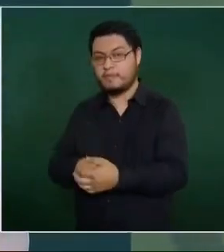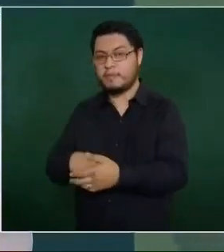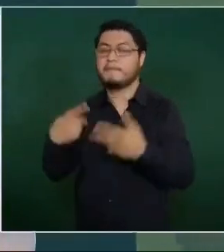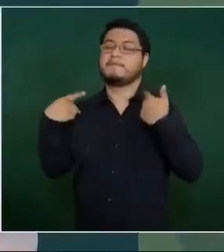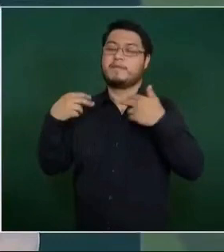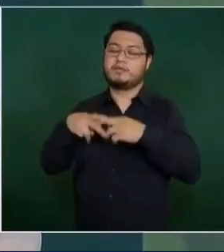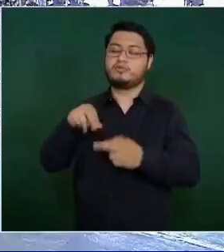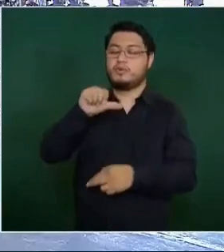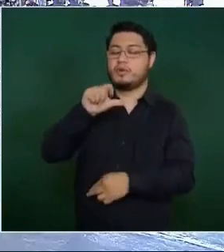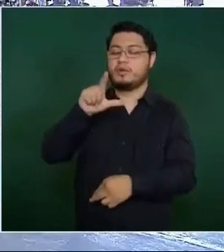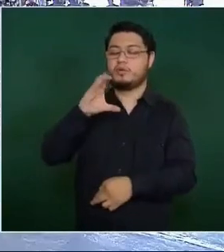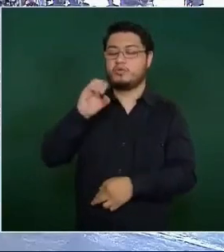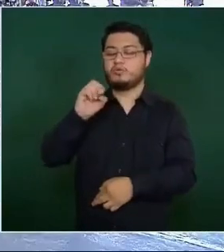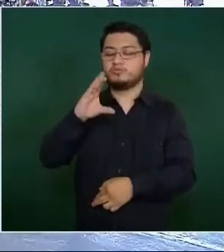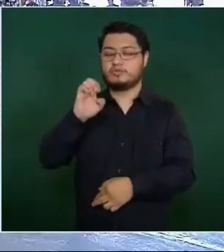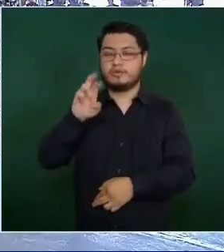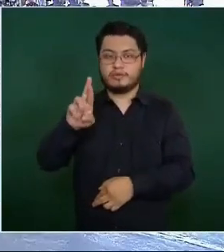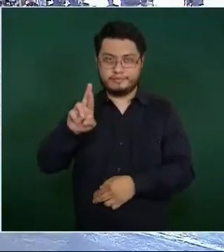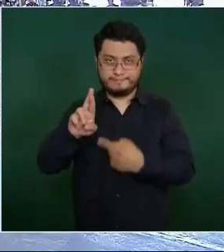Alcocer.